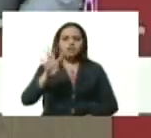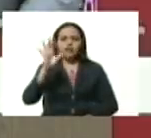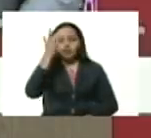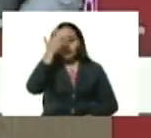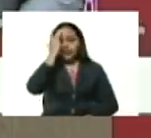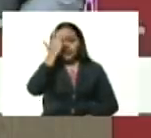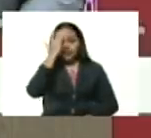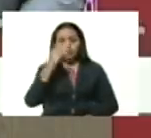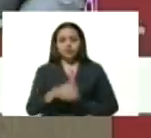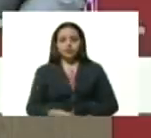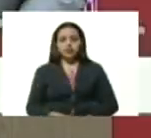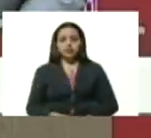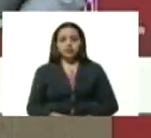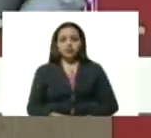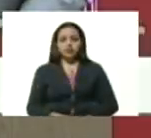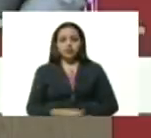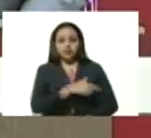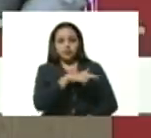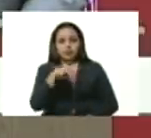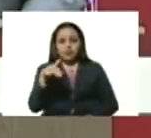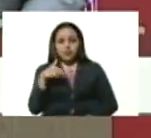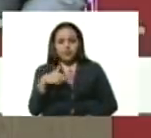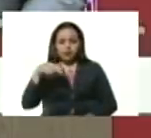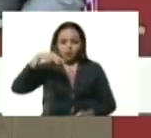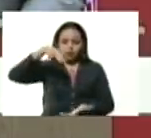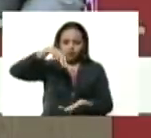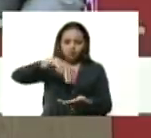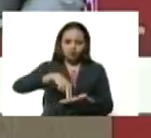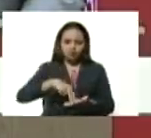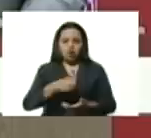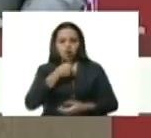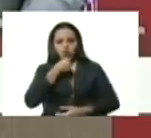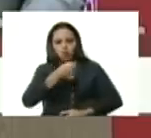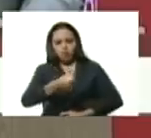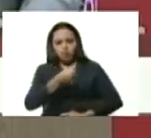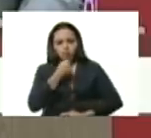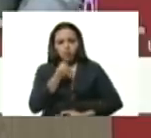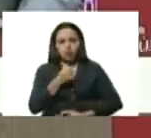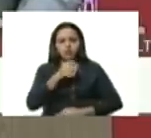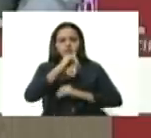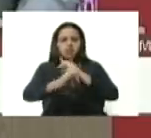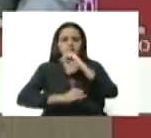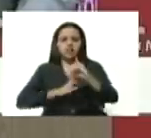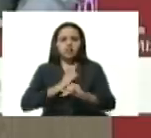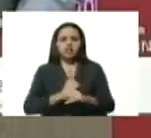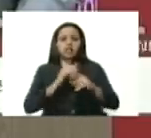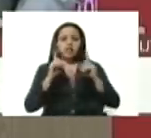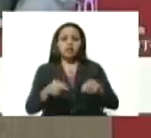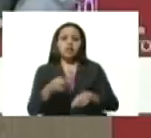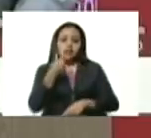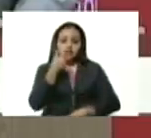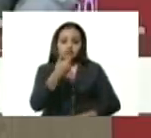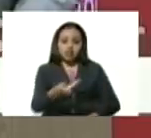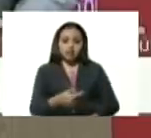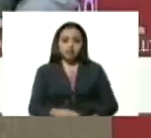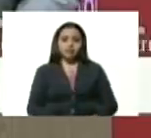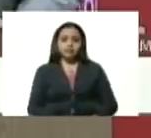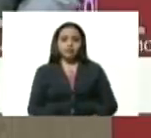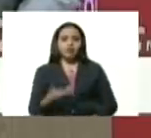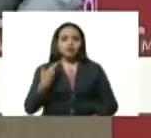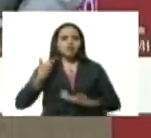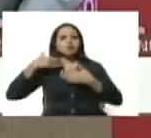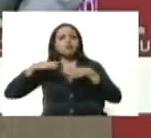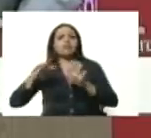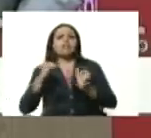2019, nos presentamos ante la opinión pública nacional e internacional y señalamos que la supuesta